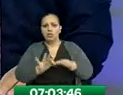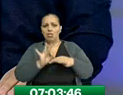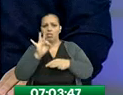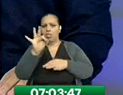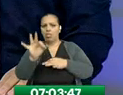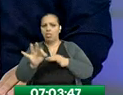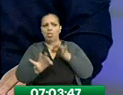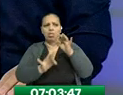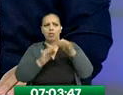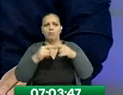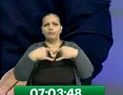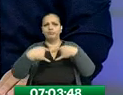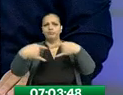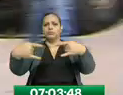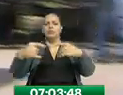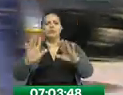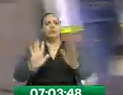COVID-19.